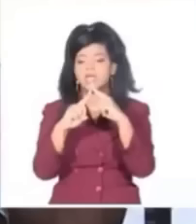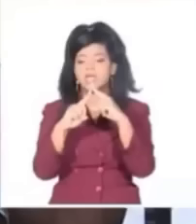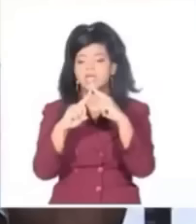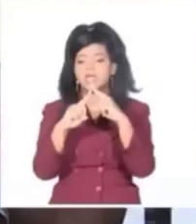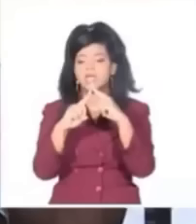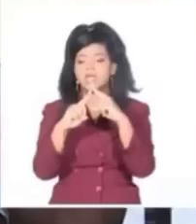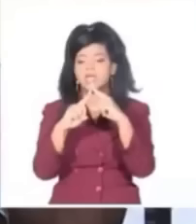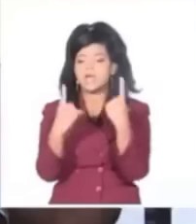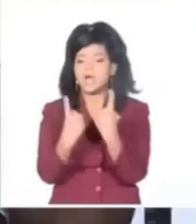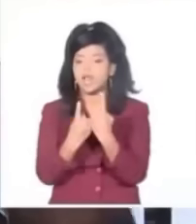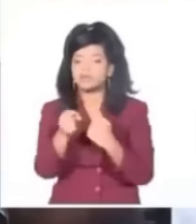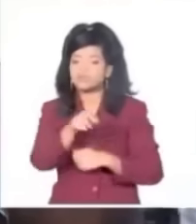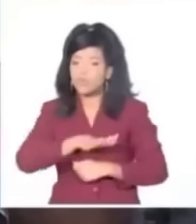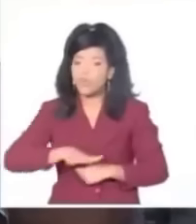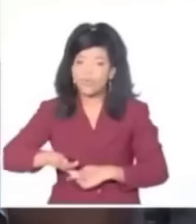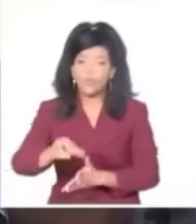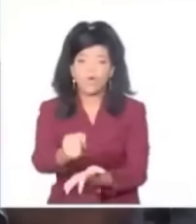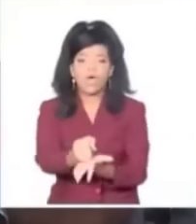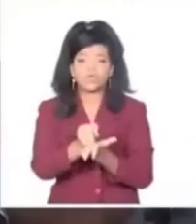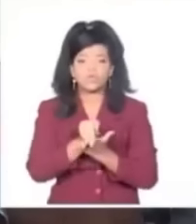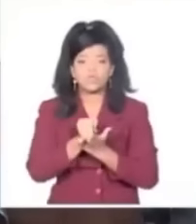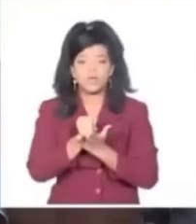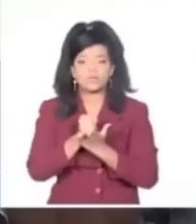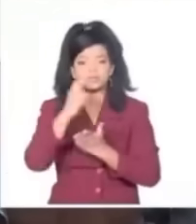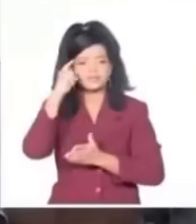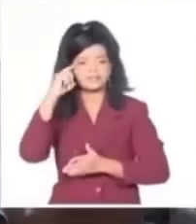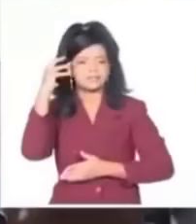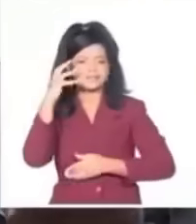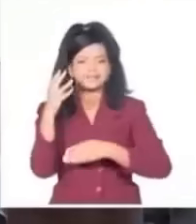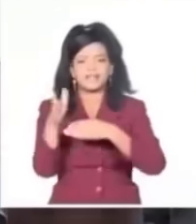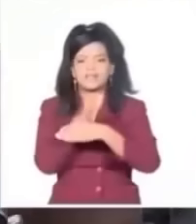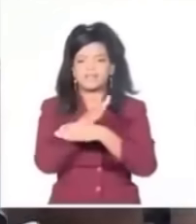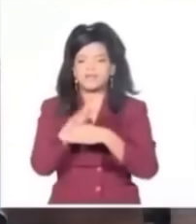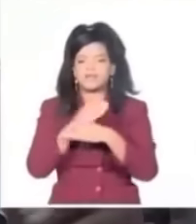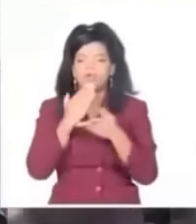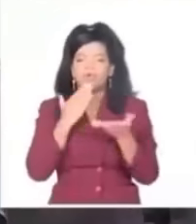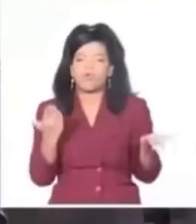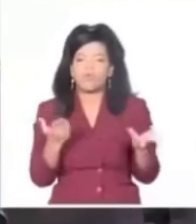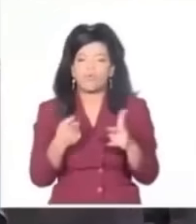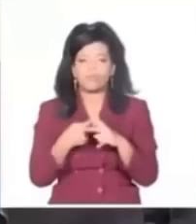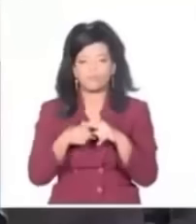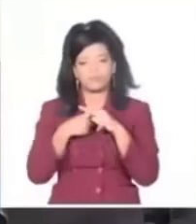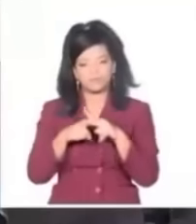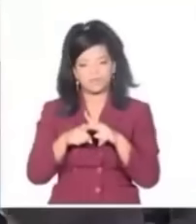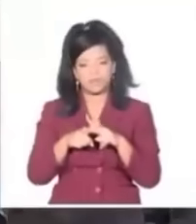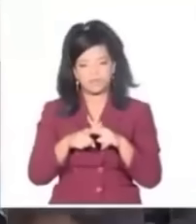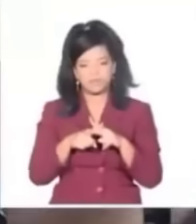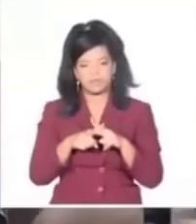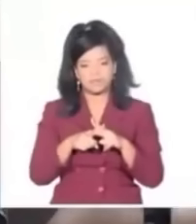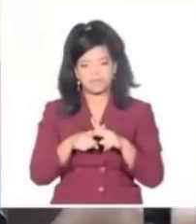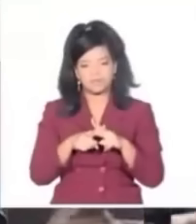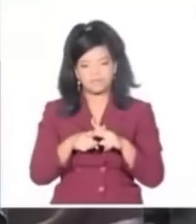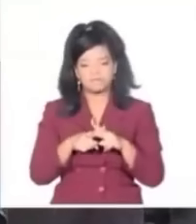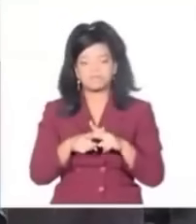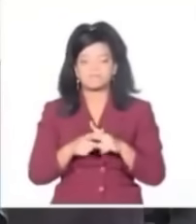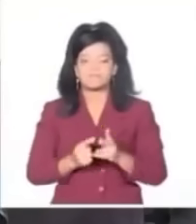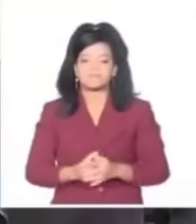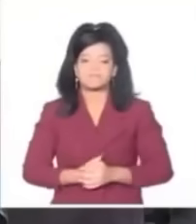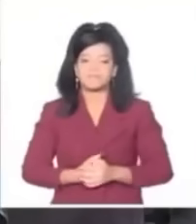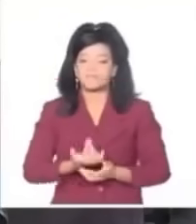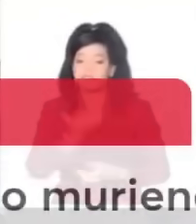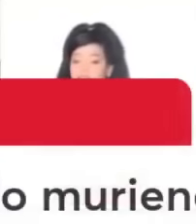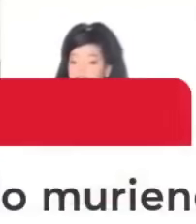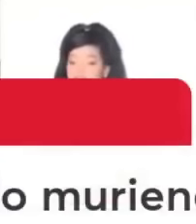en fin vamos a terminar de escuchar a este personaje de Cómo resolver determinadas cosas de cómo atenuar las dificultades